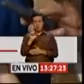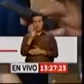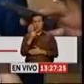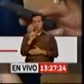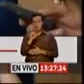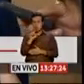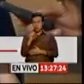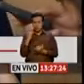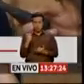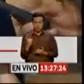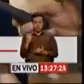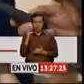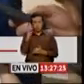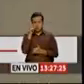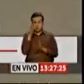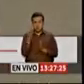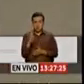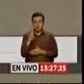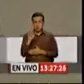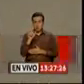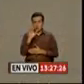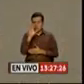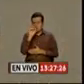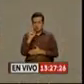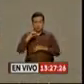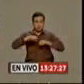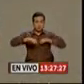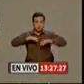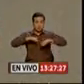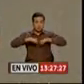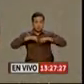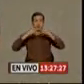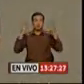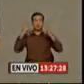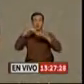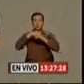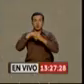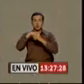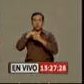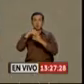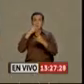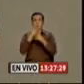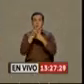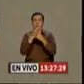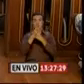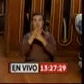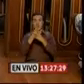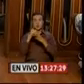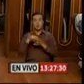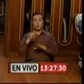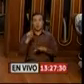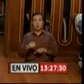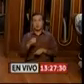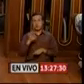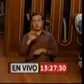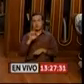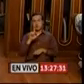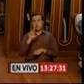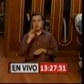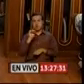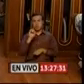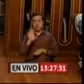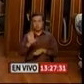actual fiscal carlos bacca manchen la diligencia se desarrolla en la casa de justicia de cárcel en el juez telmo molina deberá